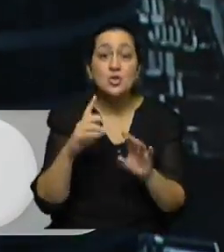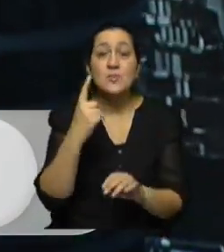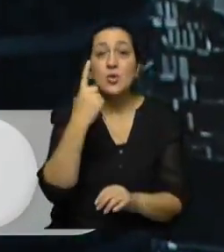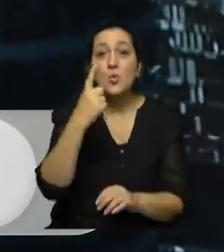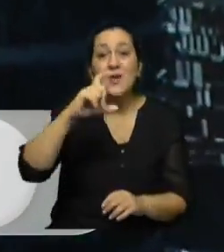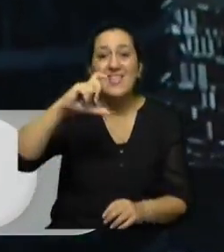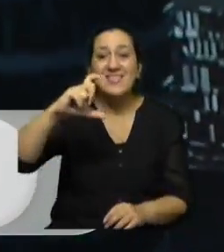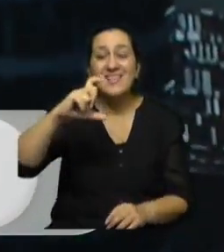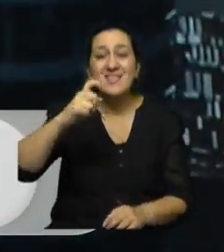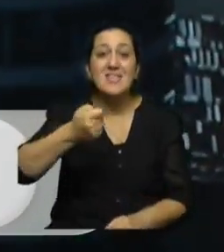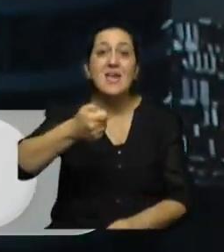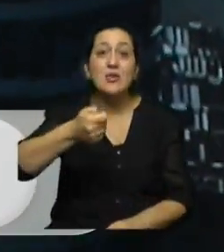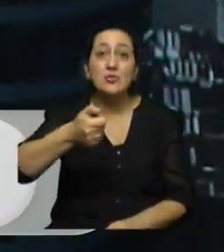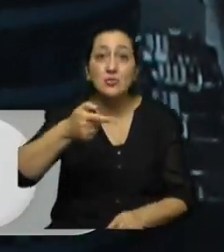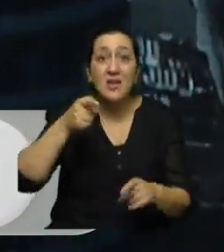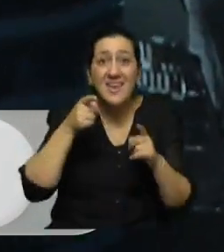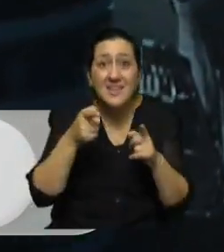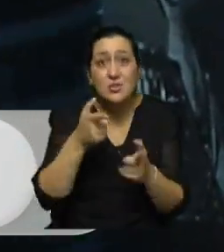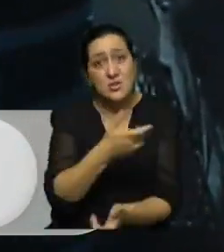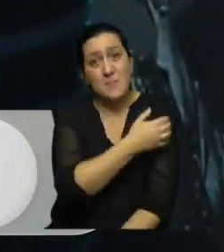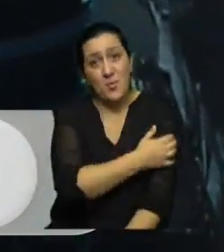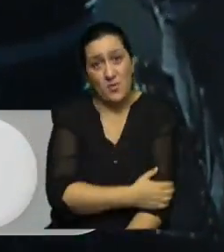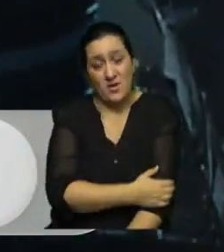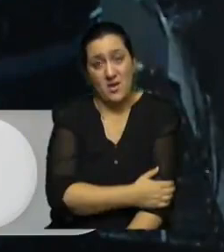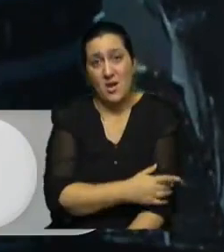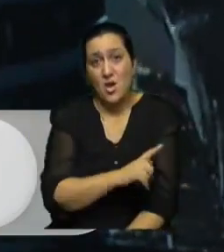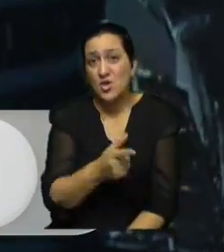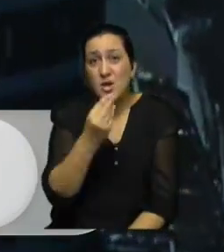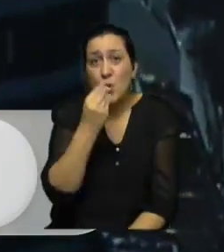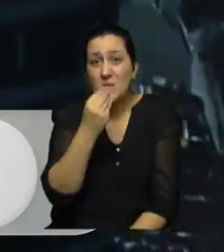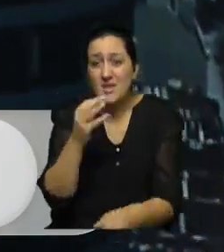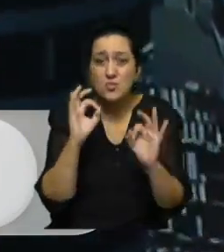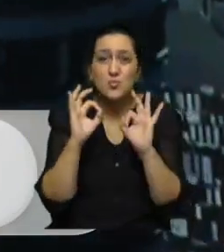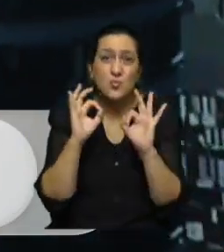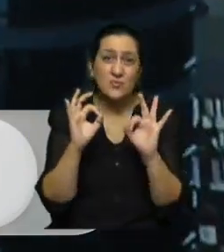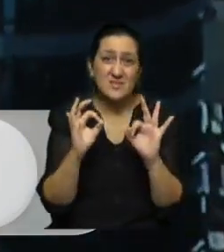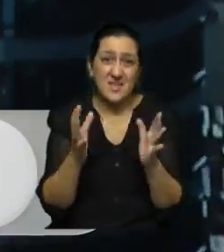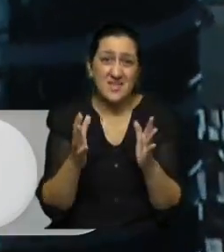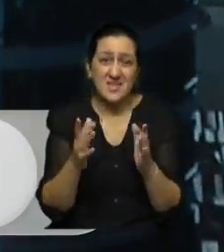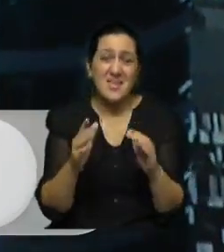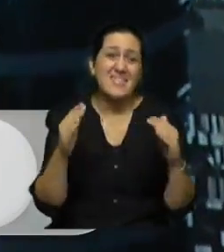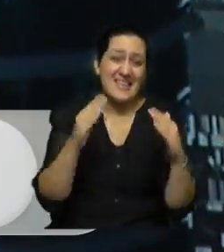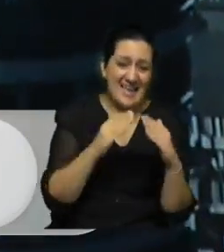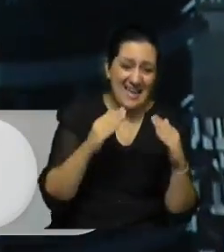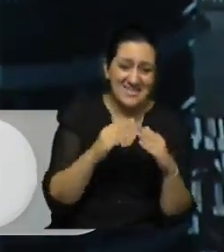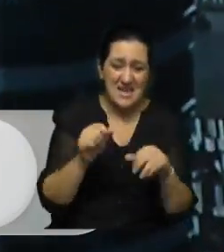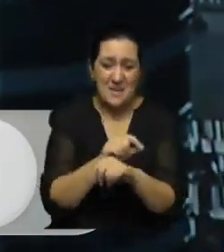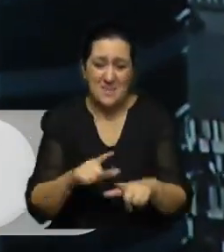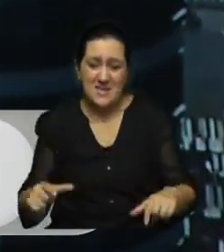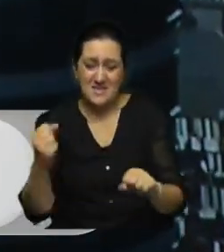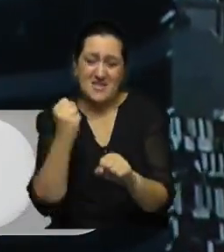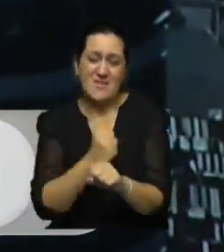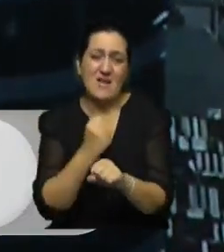arroz. Eso es ser pobre. Ser pobre es no tener las condiciones básicas, es no tener las condiciones básicas de vivienda, de trabajo, de higiene, de